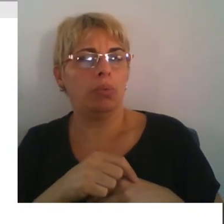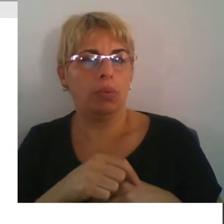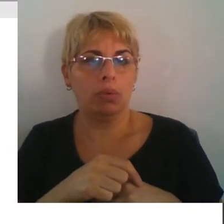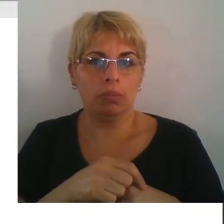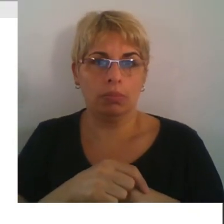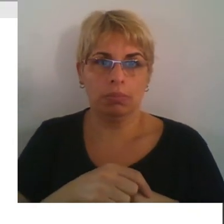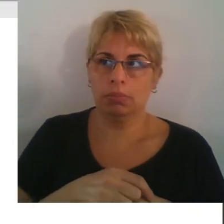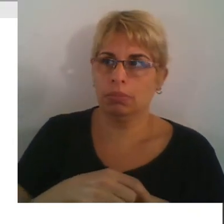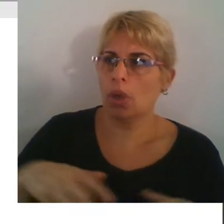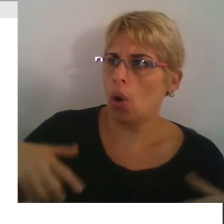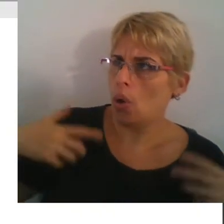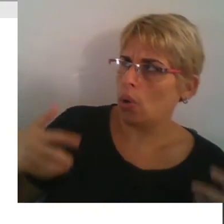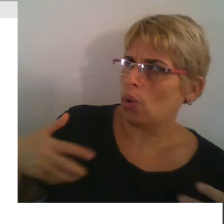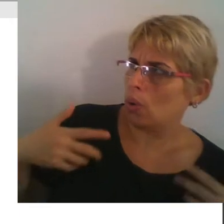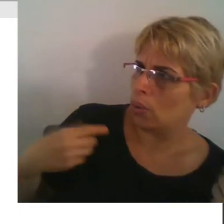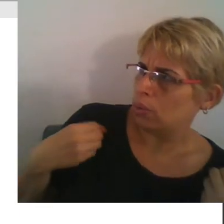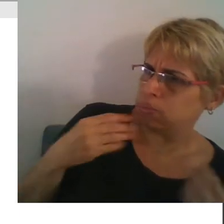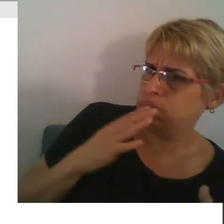reunieron los